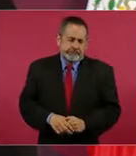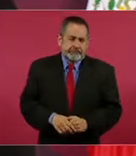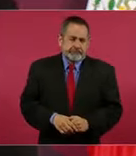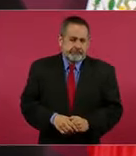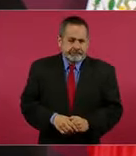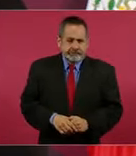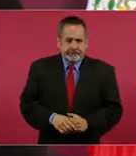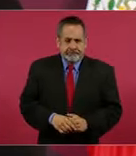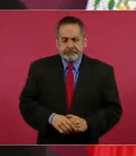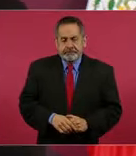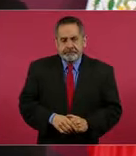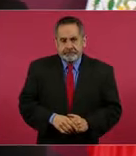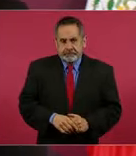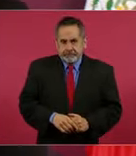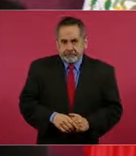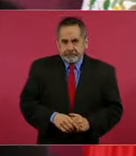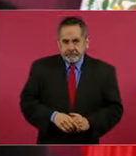porque